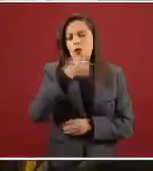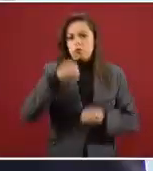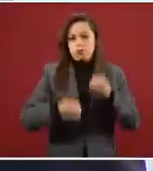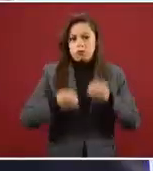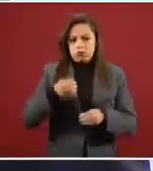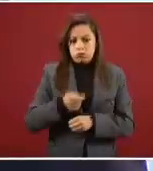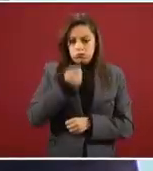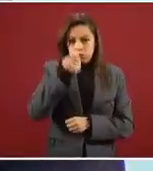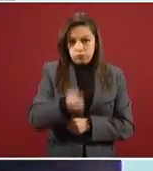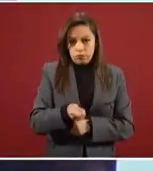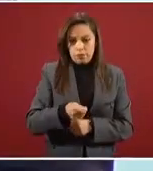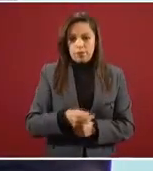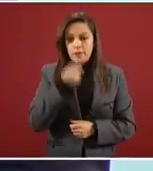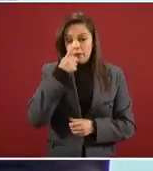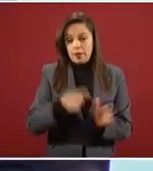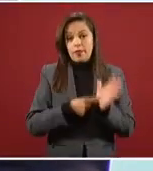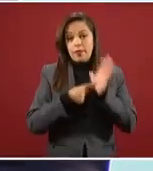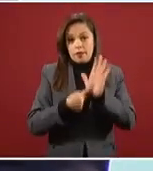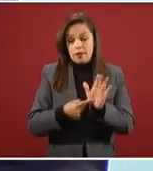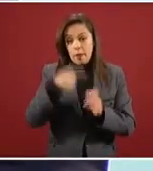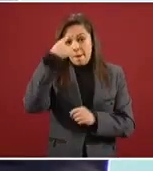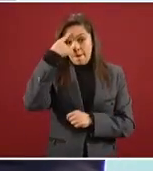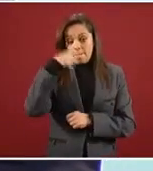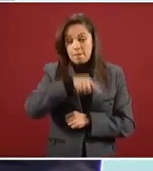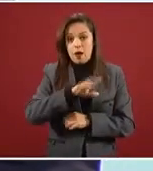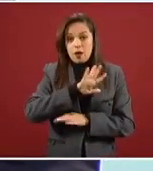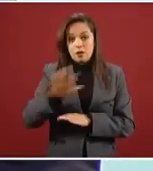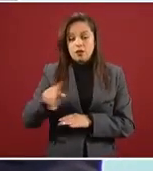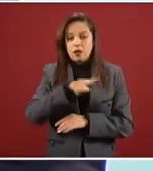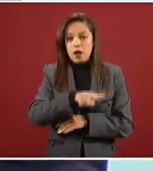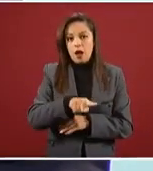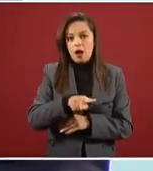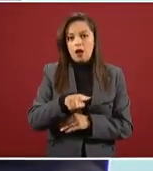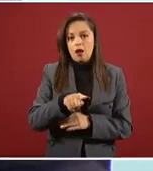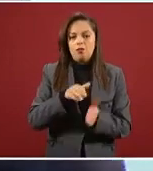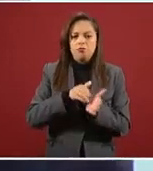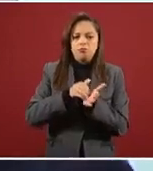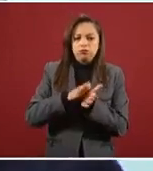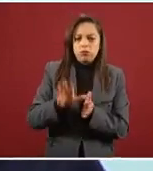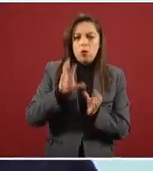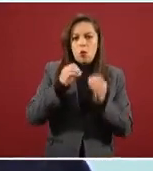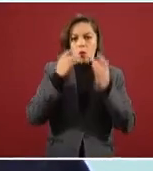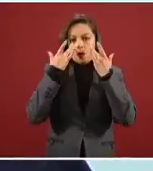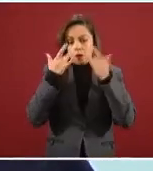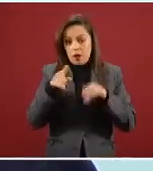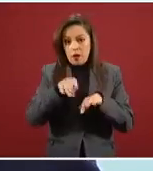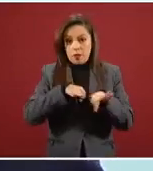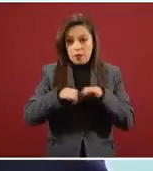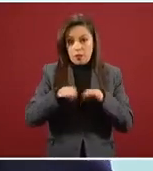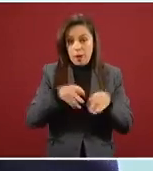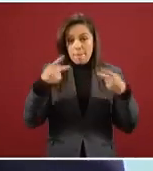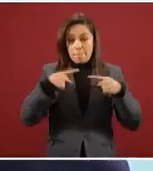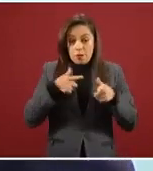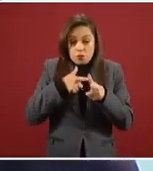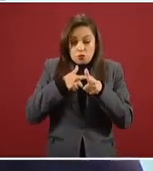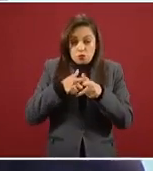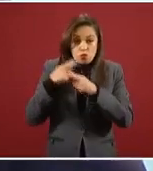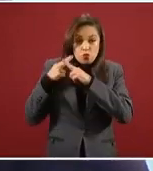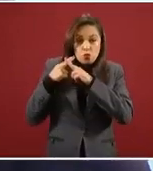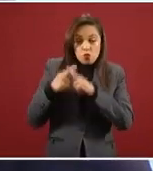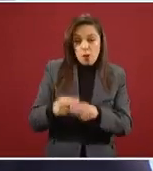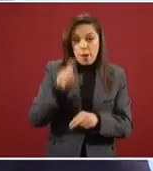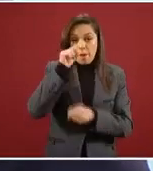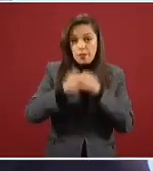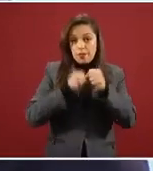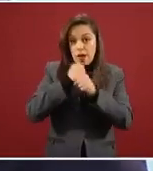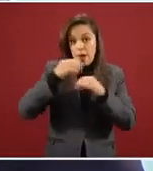señala que para rescindir la relación laboral con un trabajador con una antigüedad mayor a 20 años, el patrón